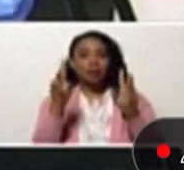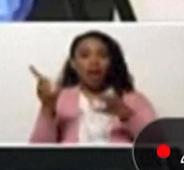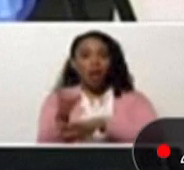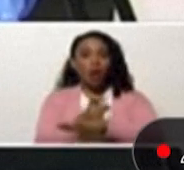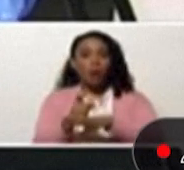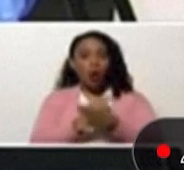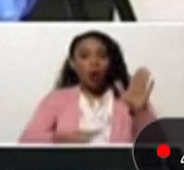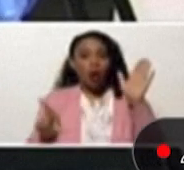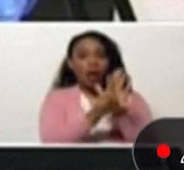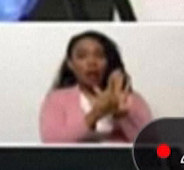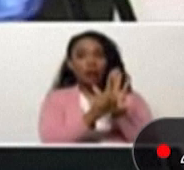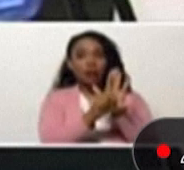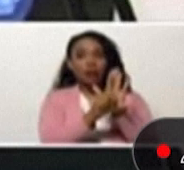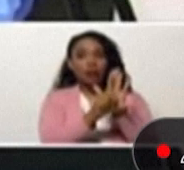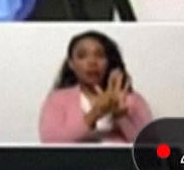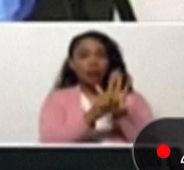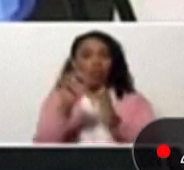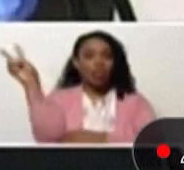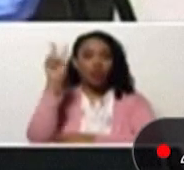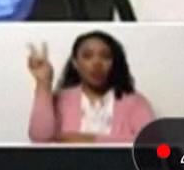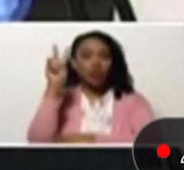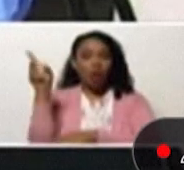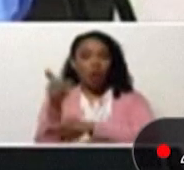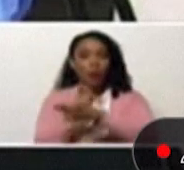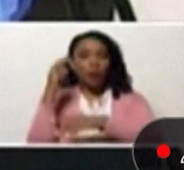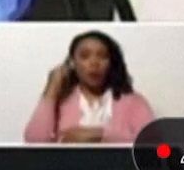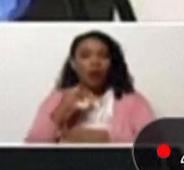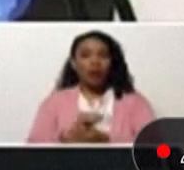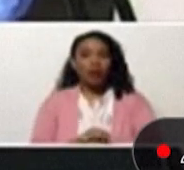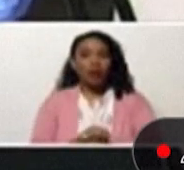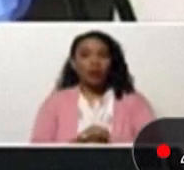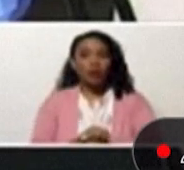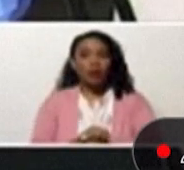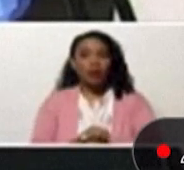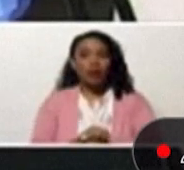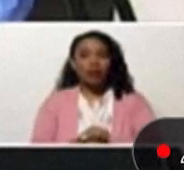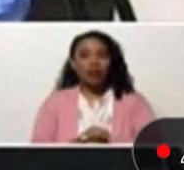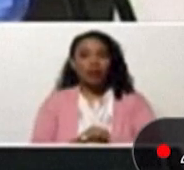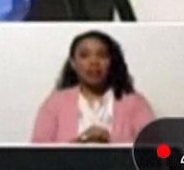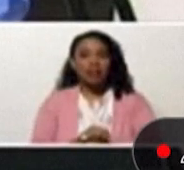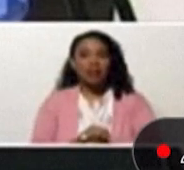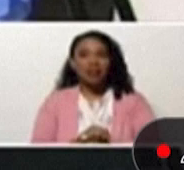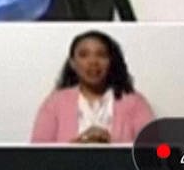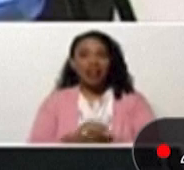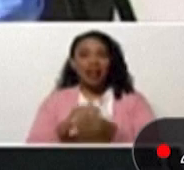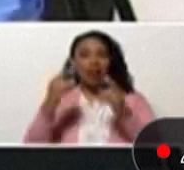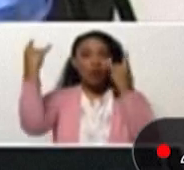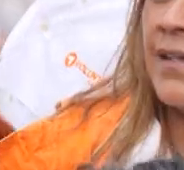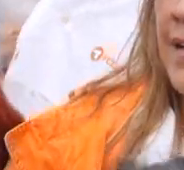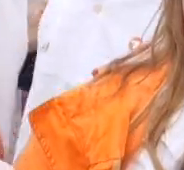gobierno legítimo de Venezuela el gobierno bolivariano y la plataforma